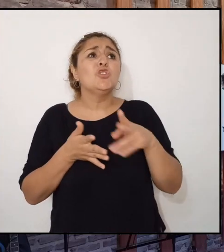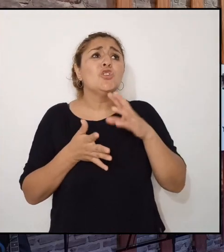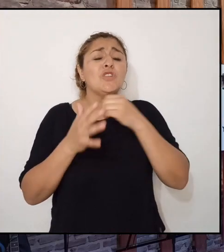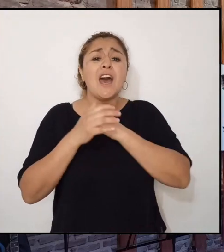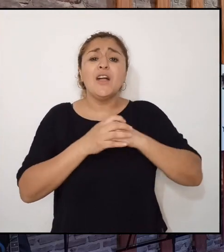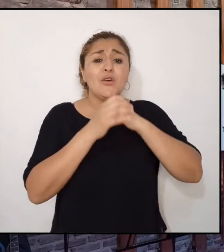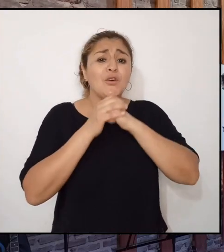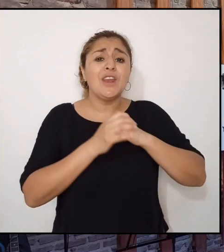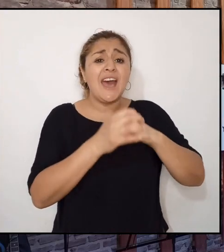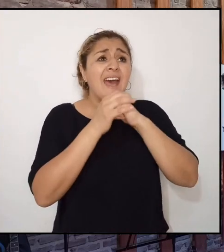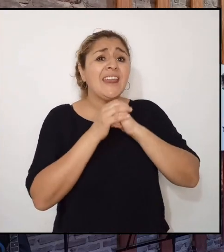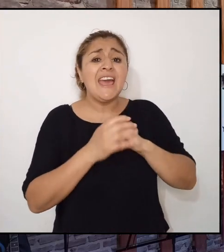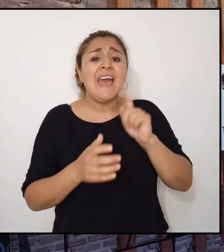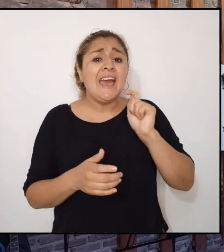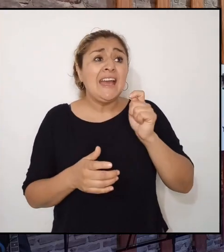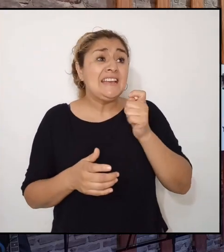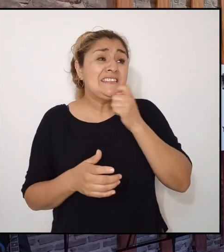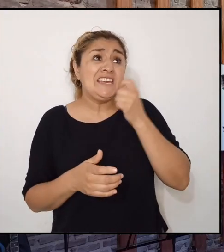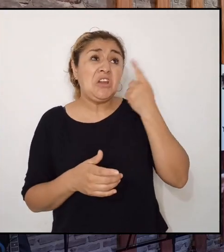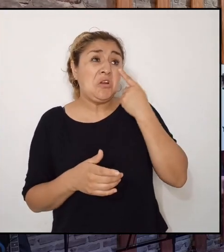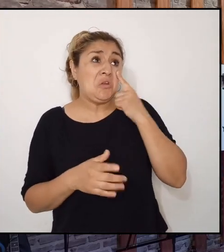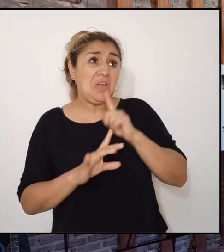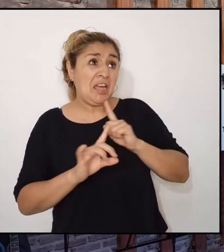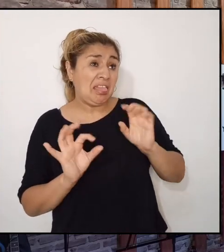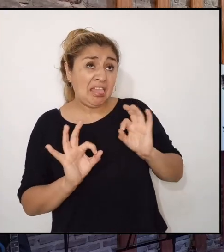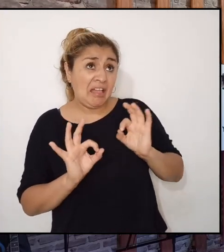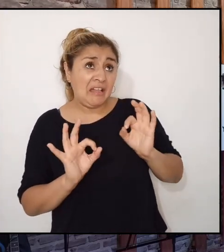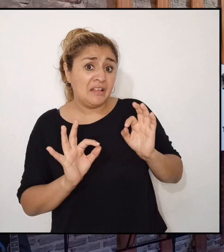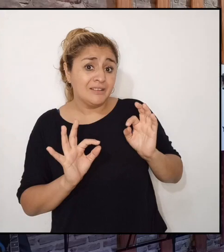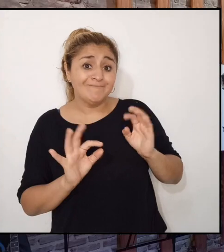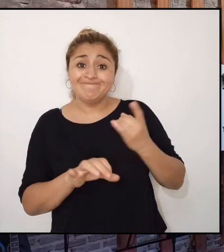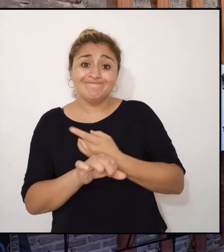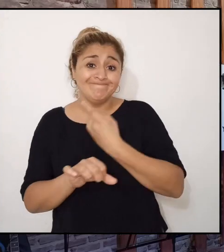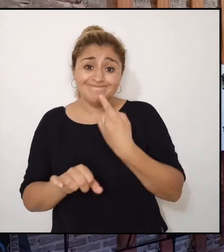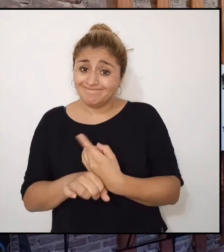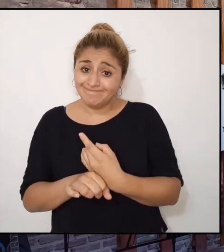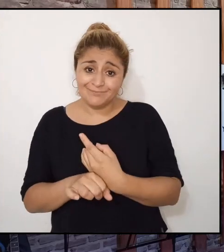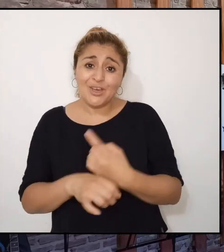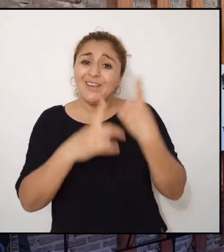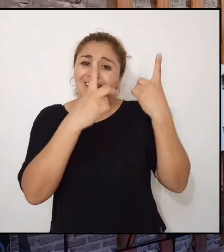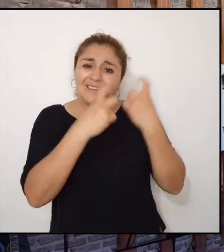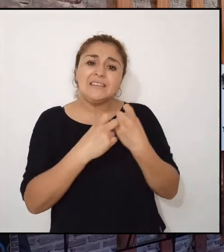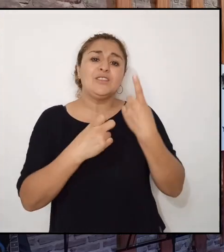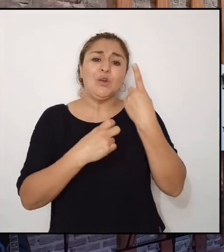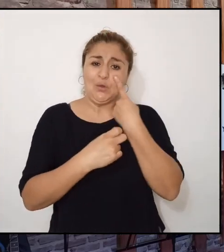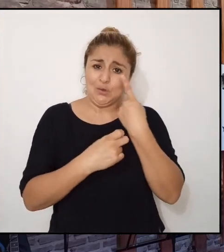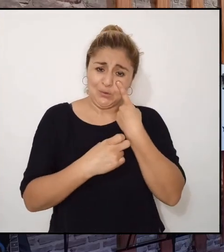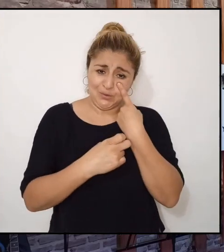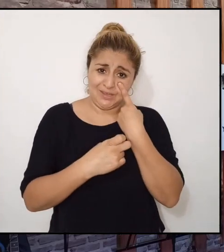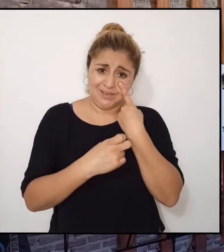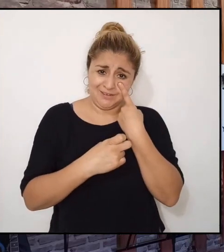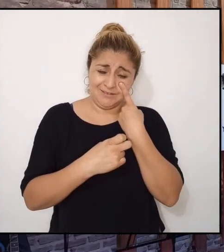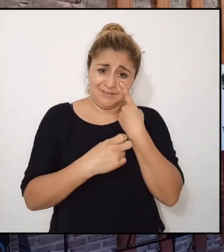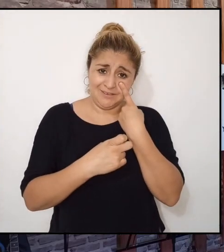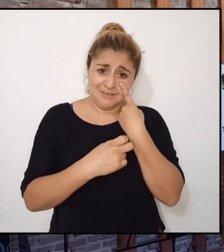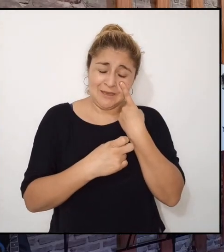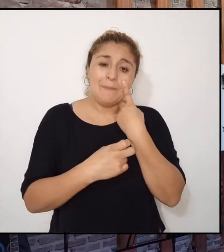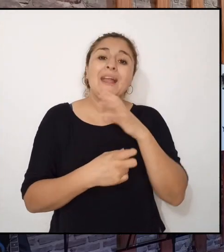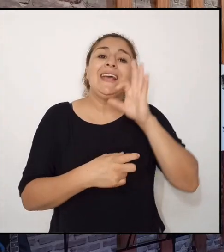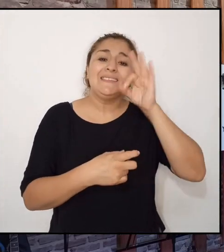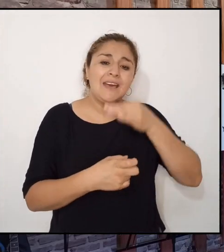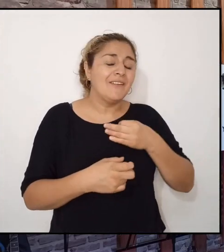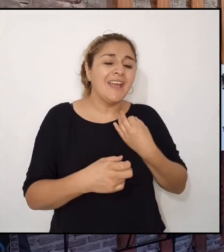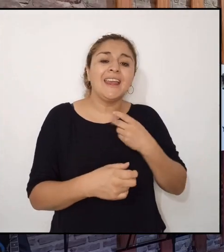Podés cantar, podés ejecutar un instrumento, podés hacer muchas acciones, pero no es adoración